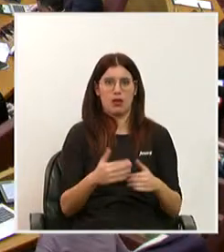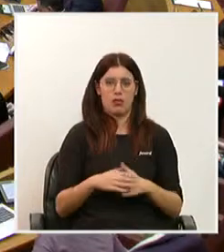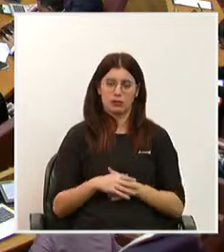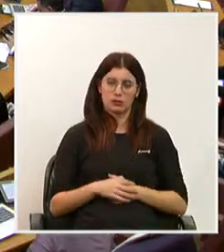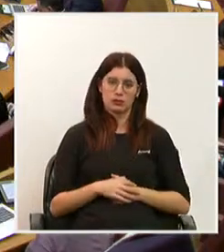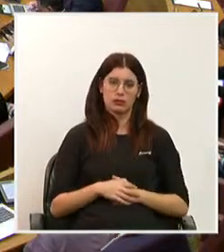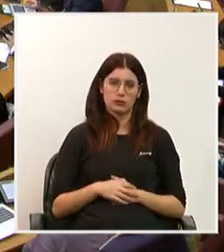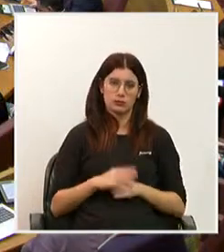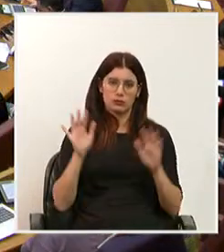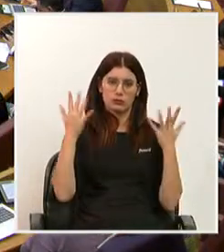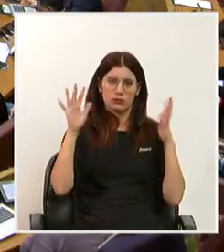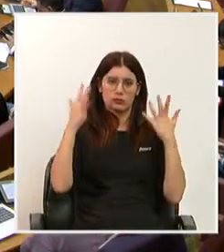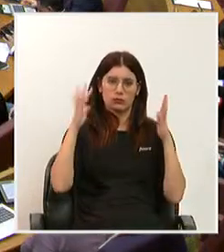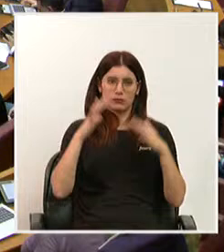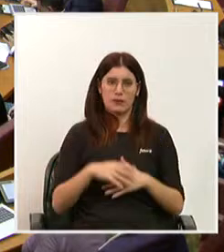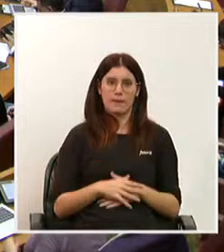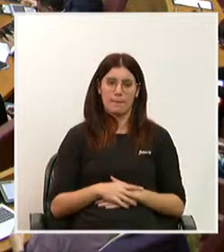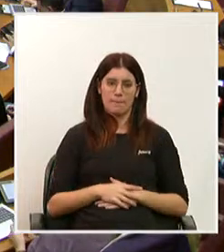gracias